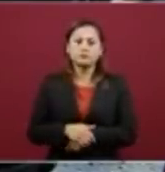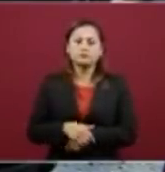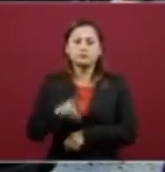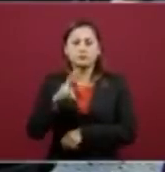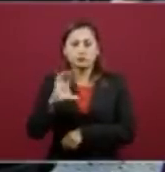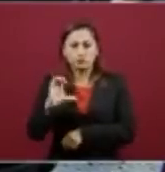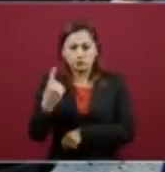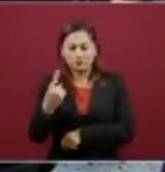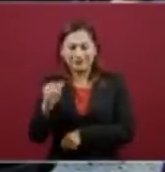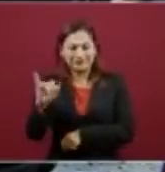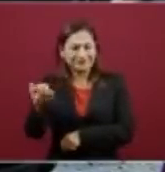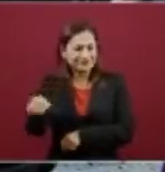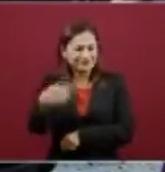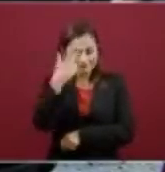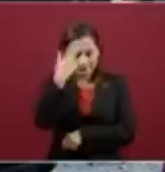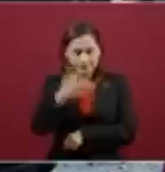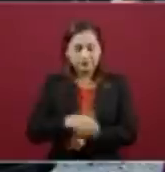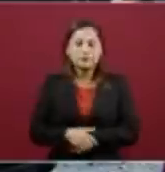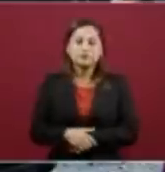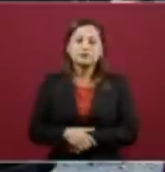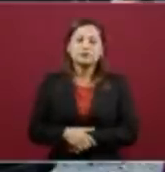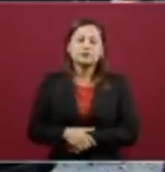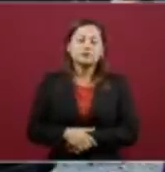RCU, sí.